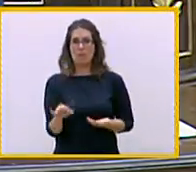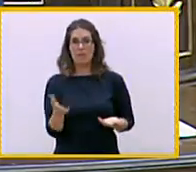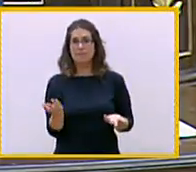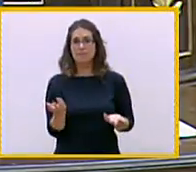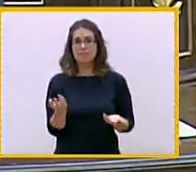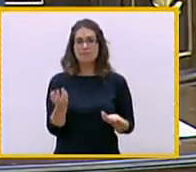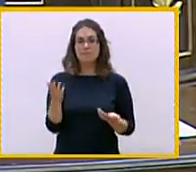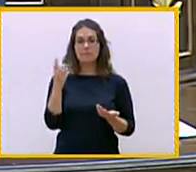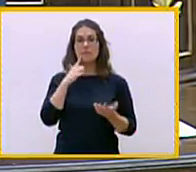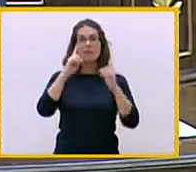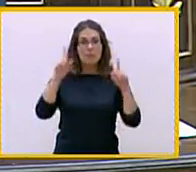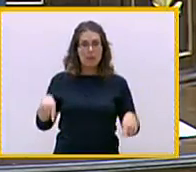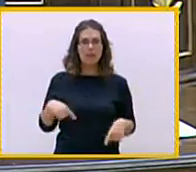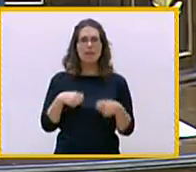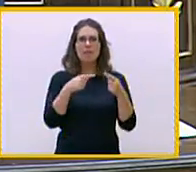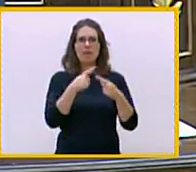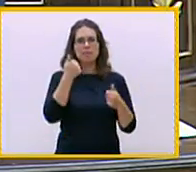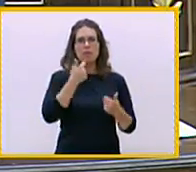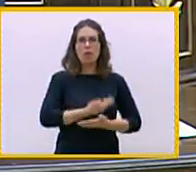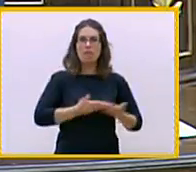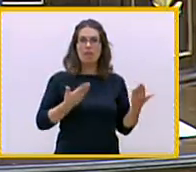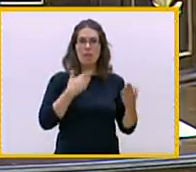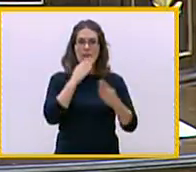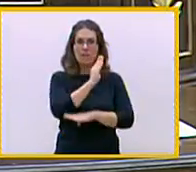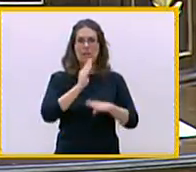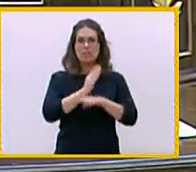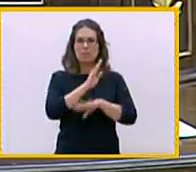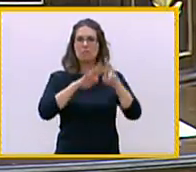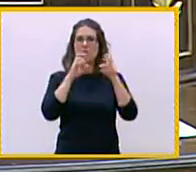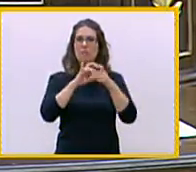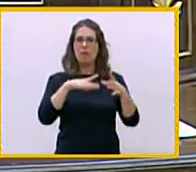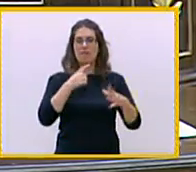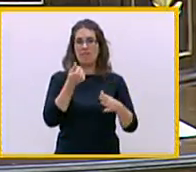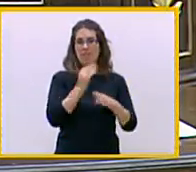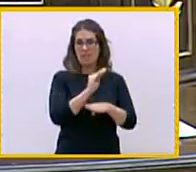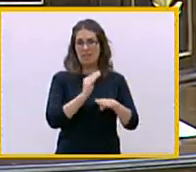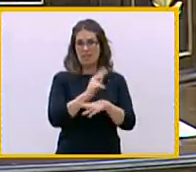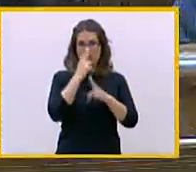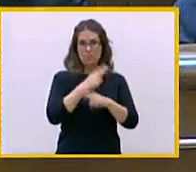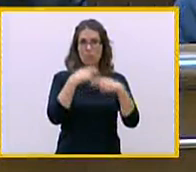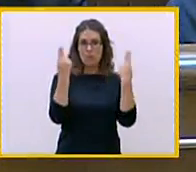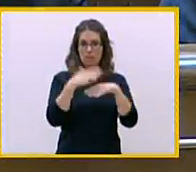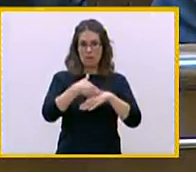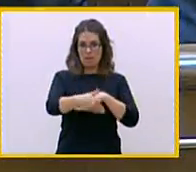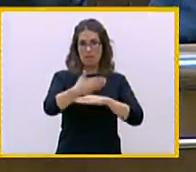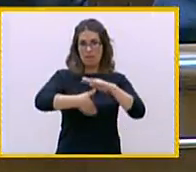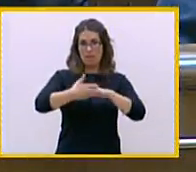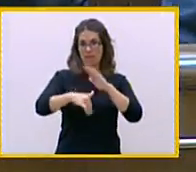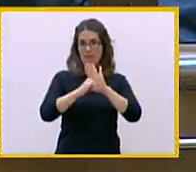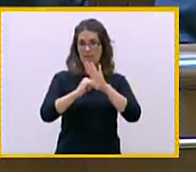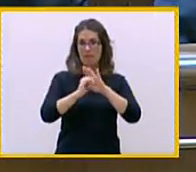confianza de los inversores en la sostenibilidad de nuestras finanzas públicas en el medio y largo plazo. La